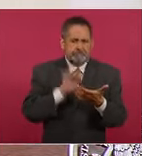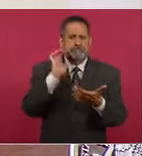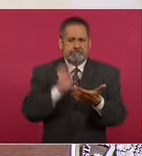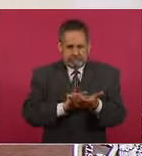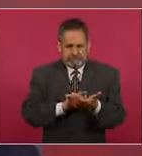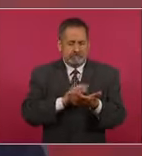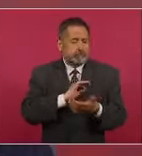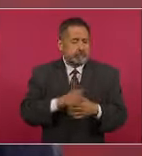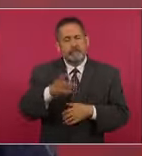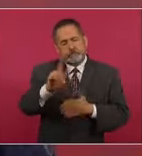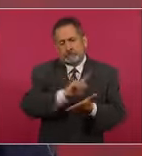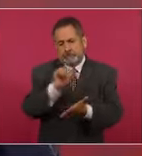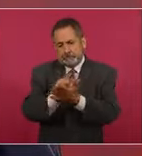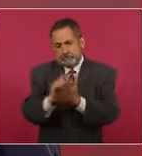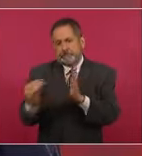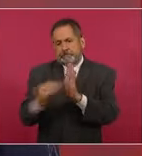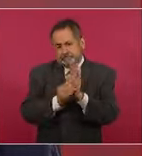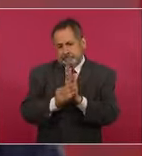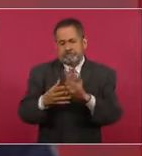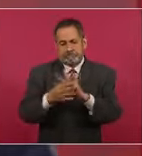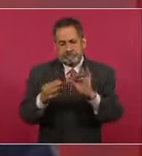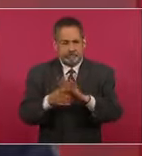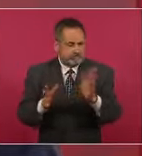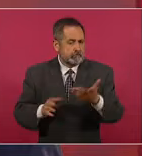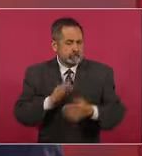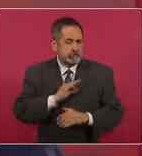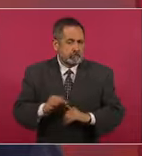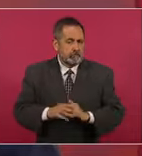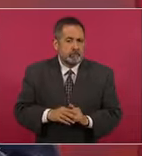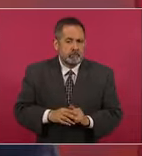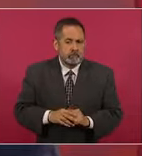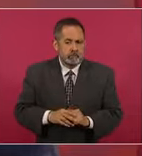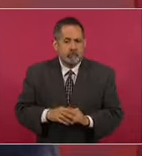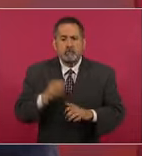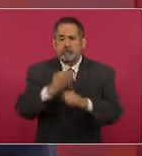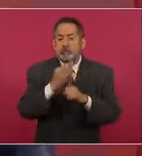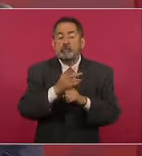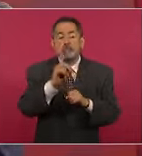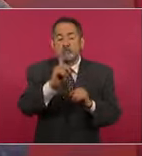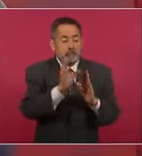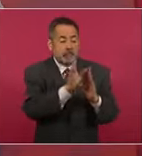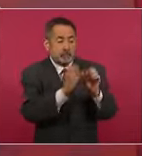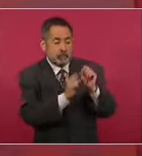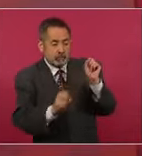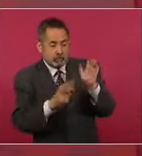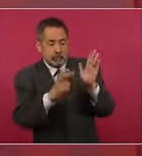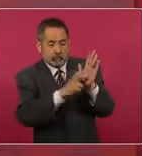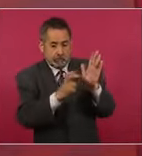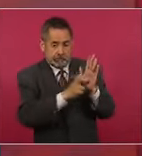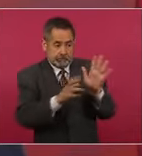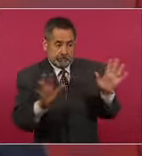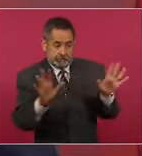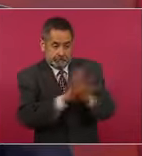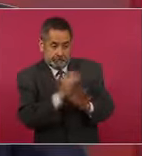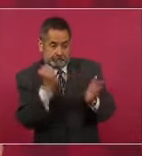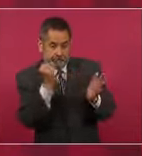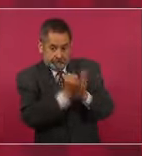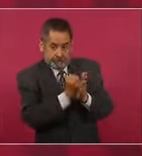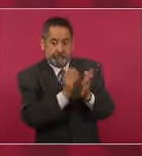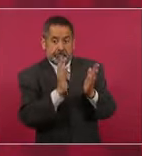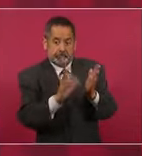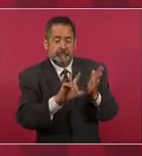establecido en la ley, porque estamos hablando de la reforma constitucional y luego tendría que